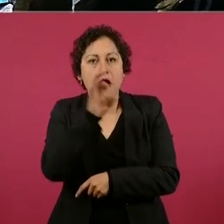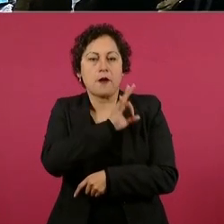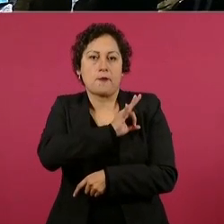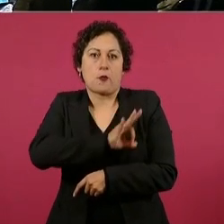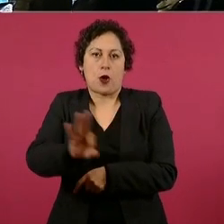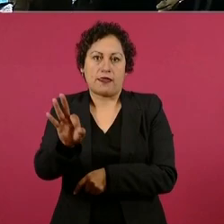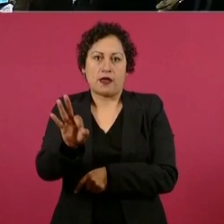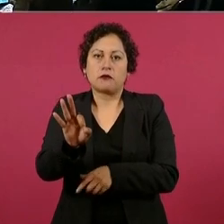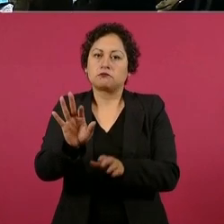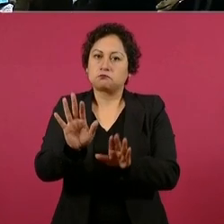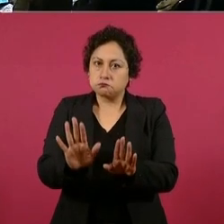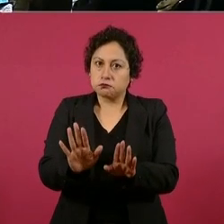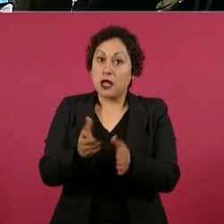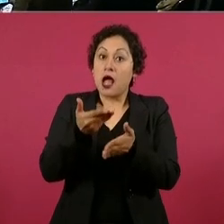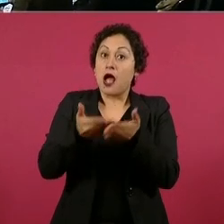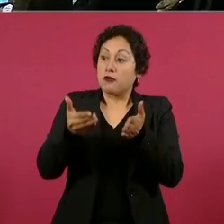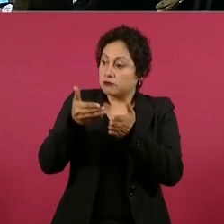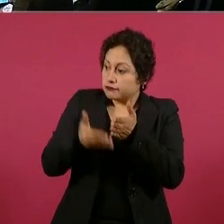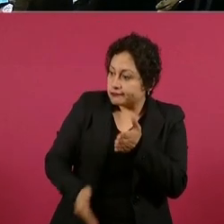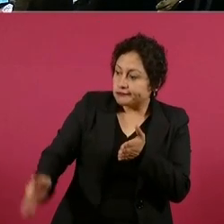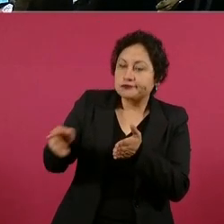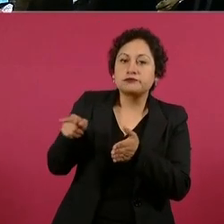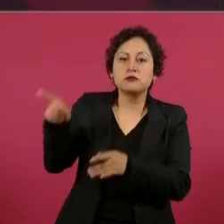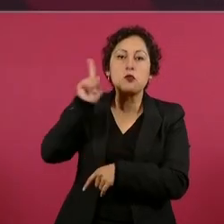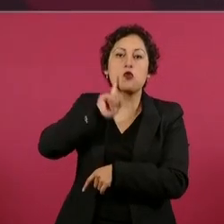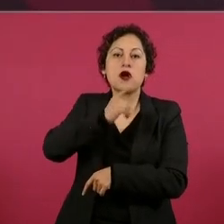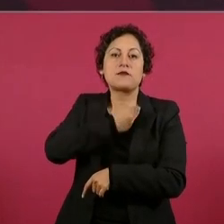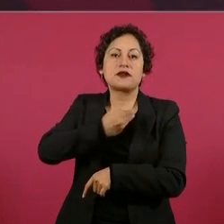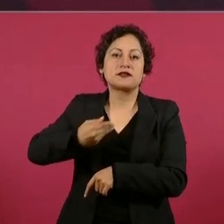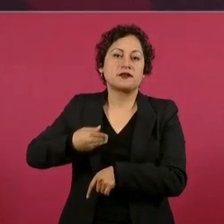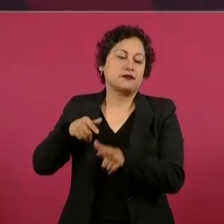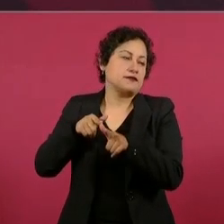importante, mucho, muy importante.